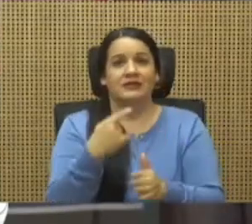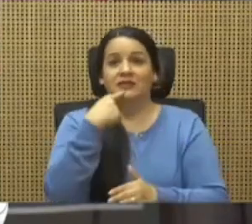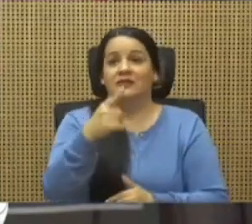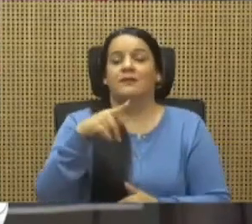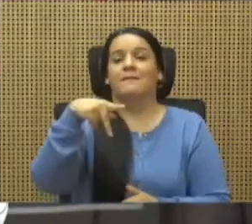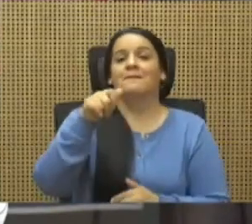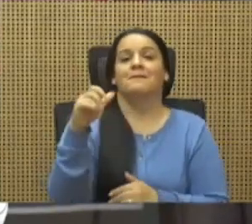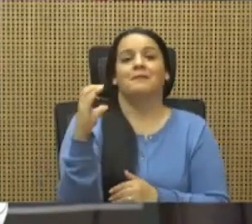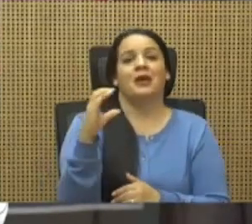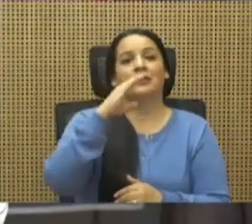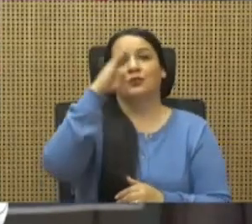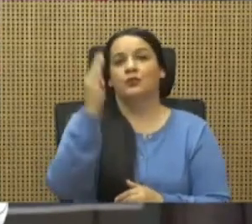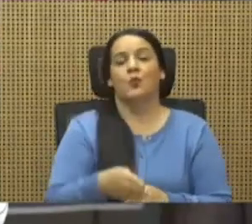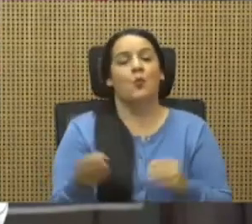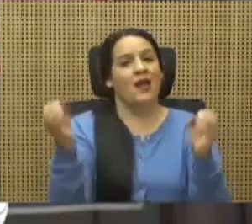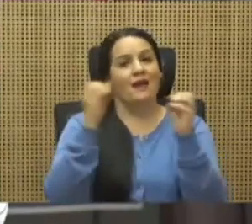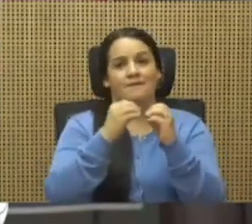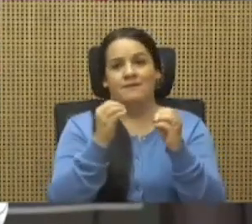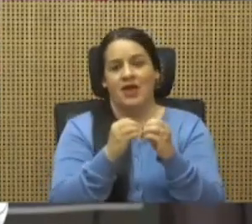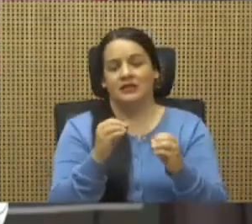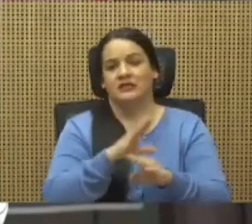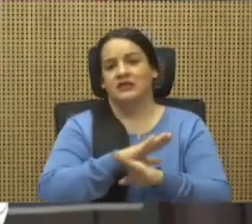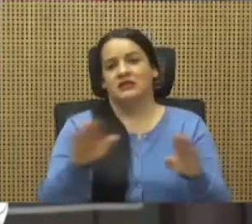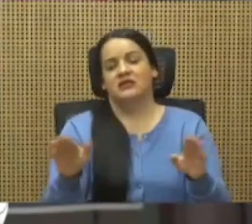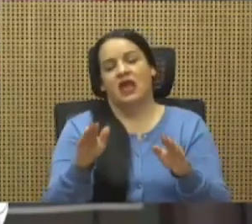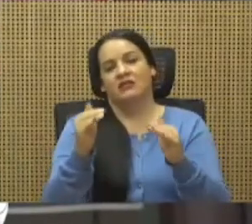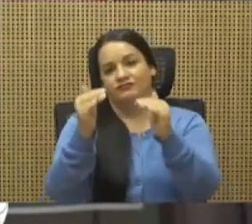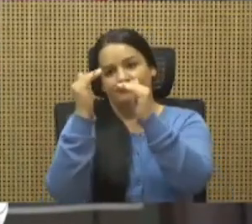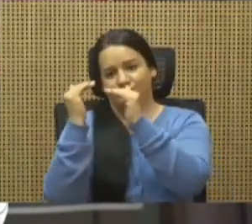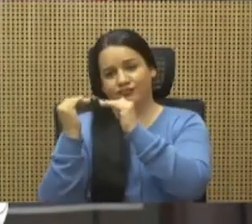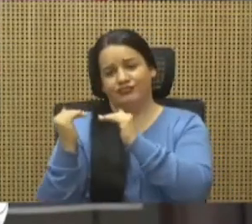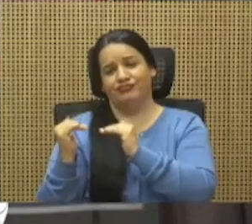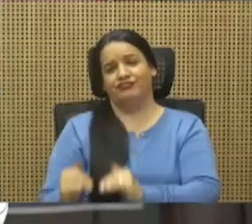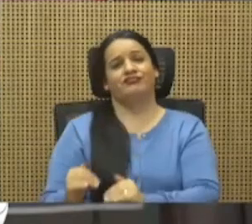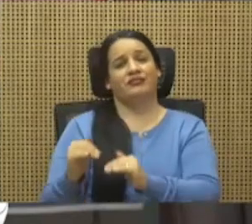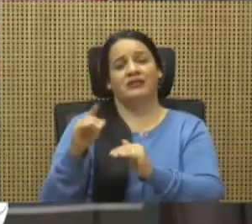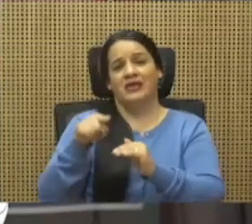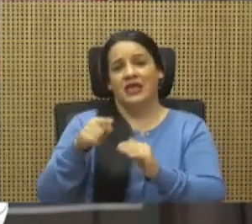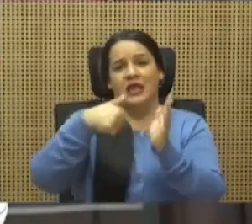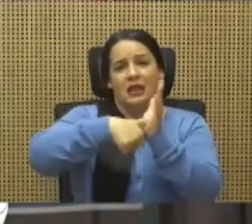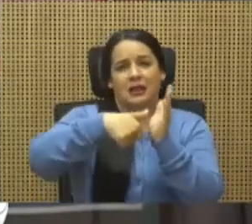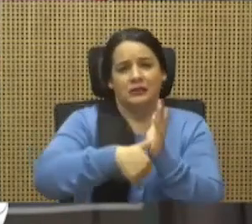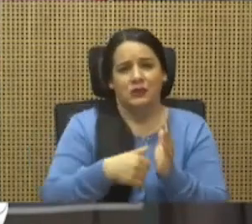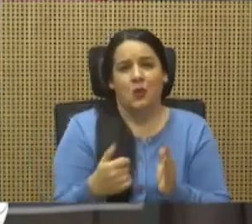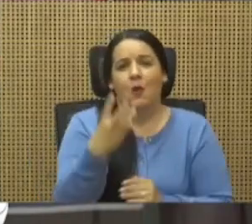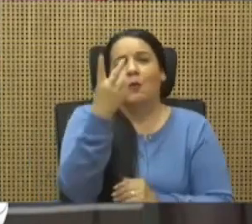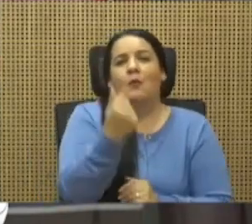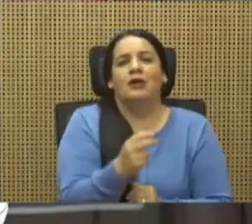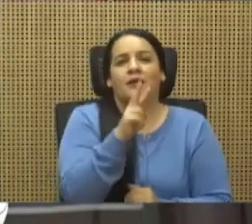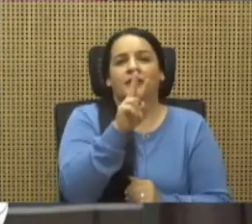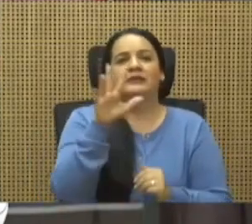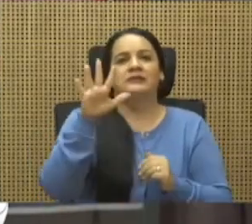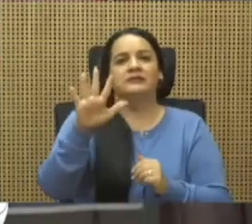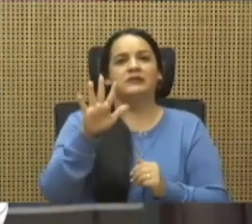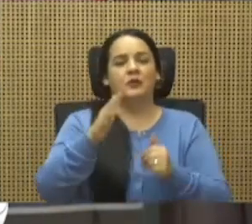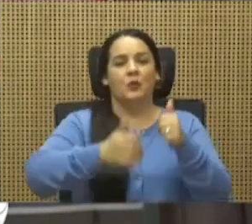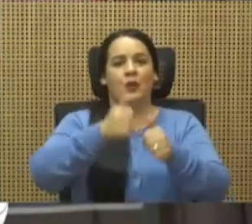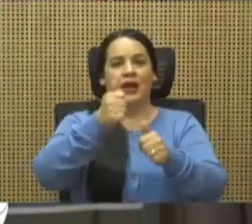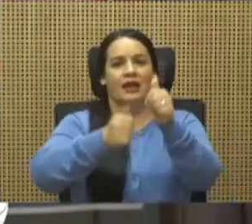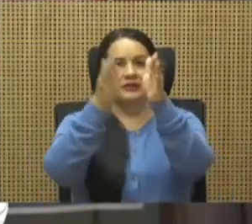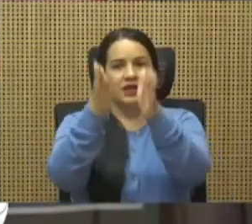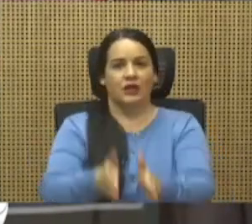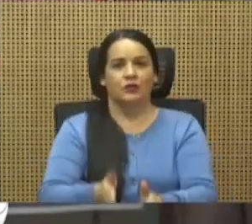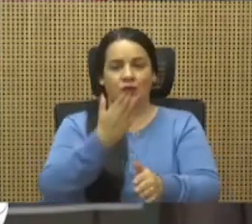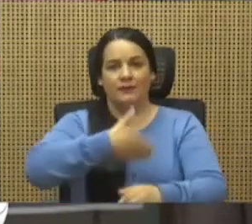PAC nunca más. Lo mandaron a los últimos lugares en aquella elección en la que éramos 25 candidatos a la presidencia